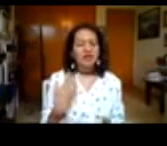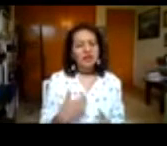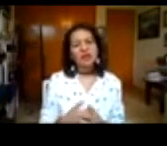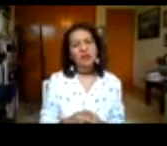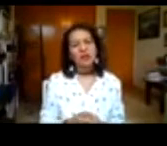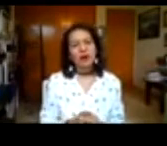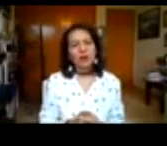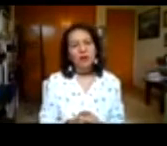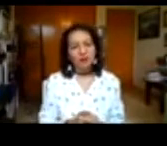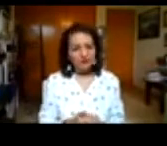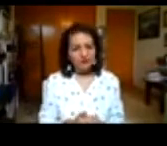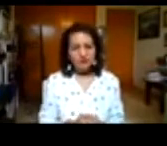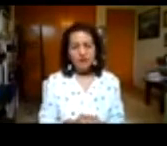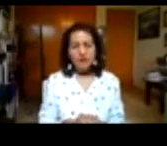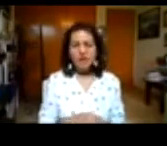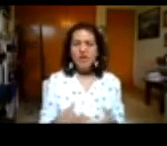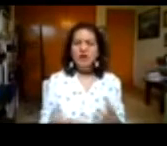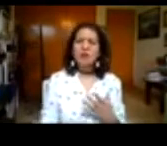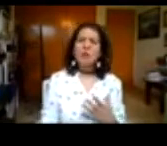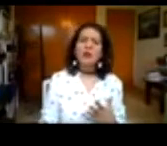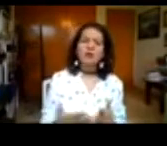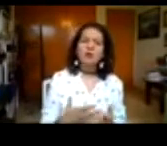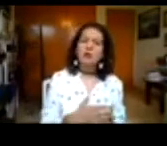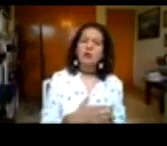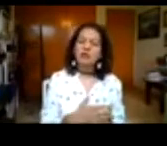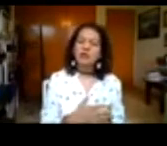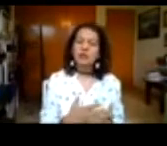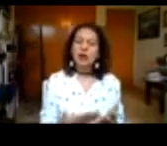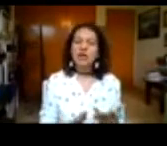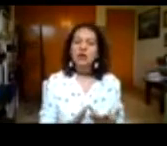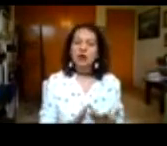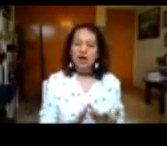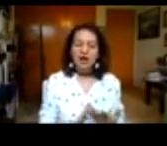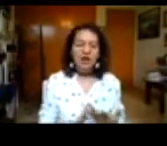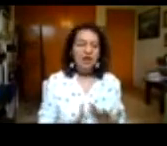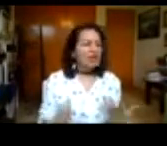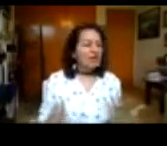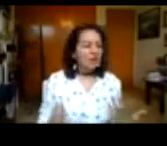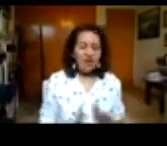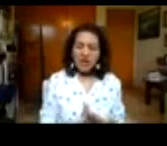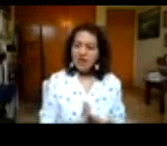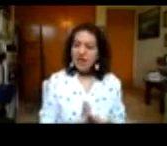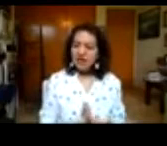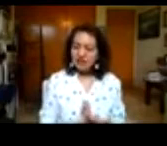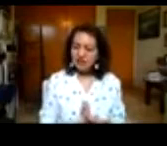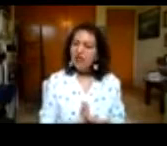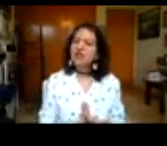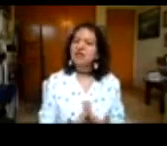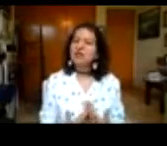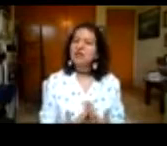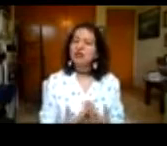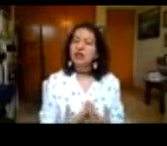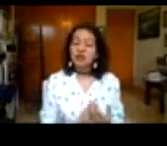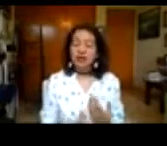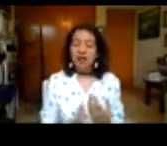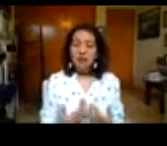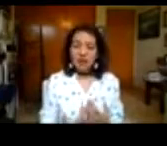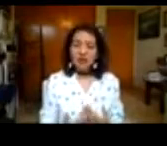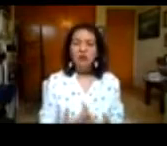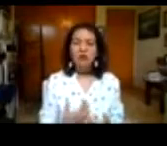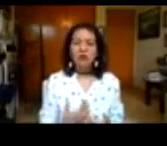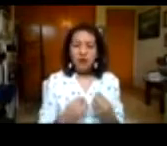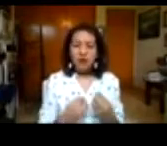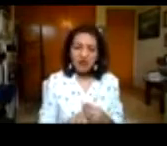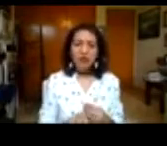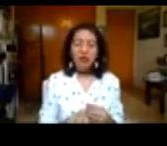Al siguiente, por favor. ¿Cómo podemos participar y co-crear? También estos ejercicios de